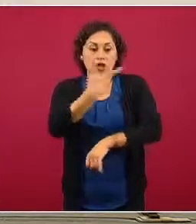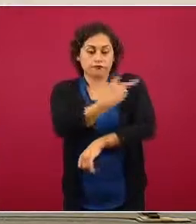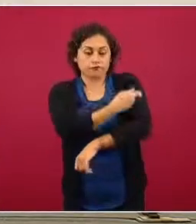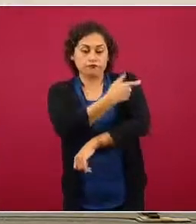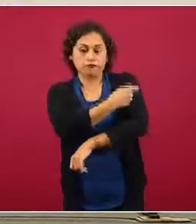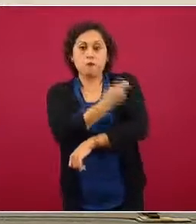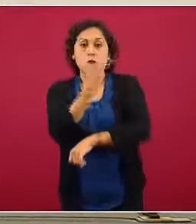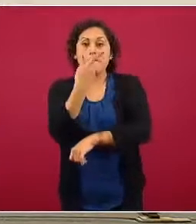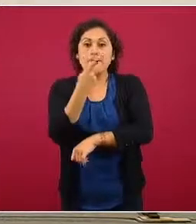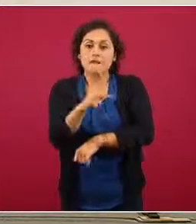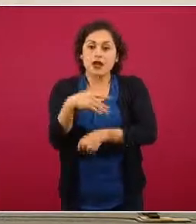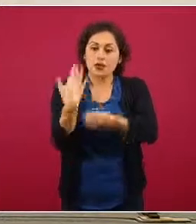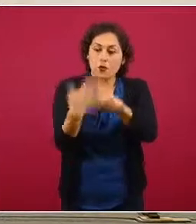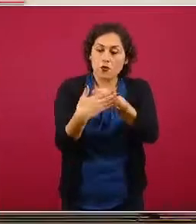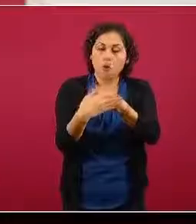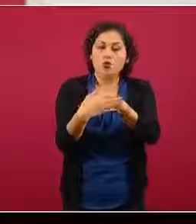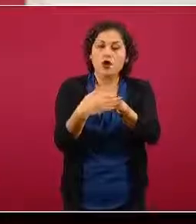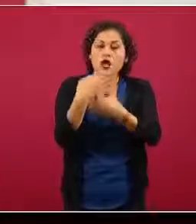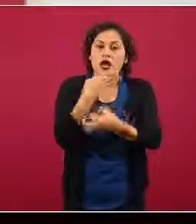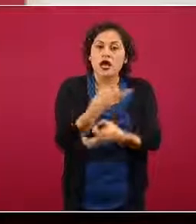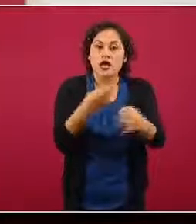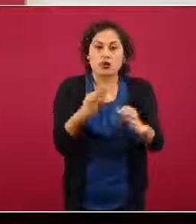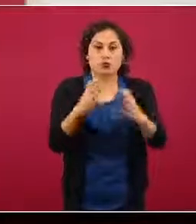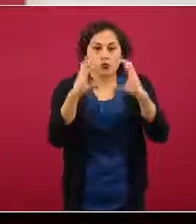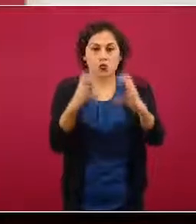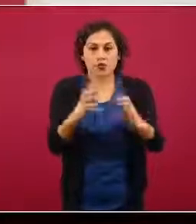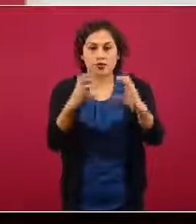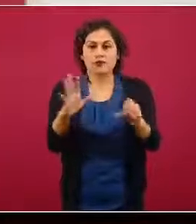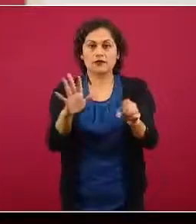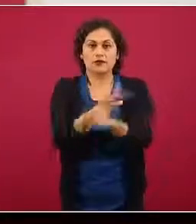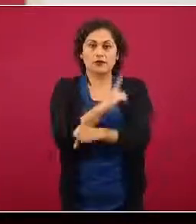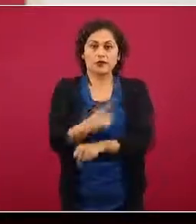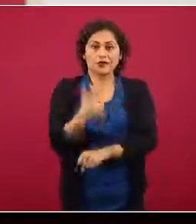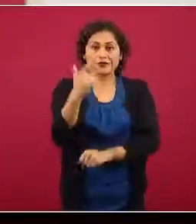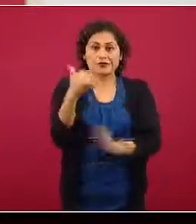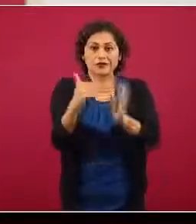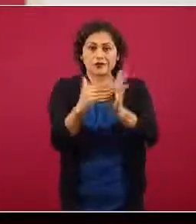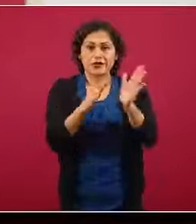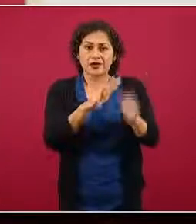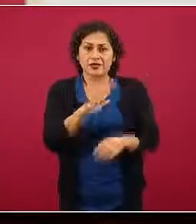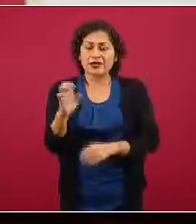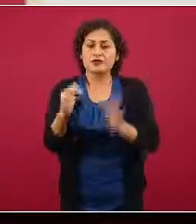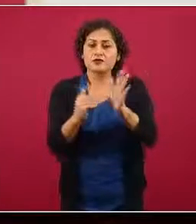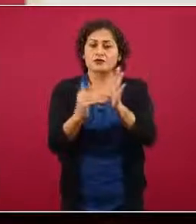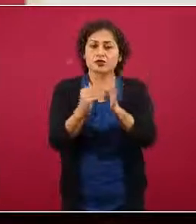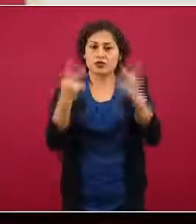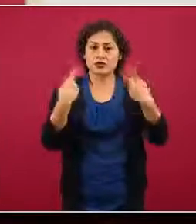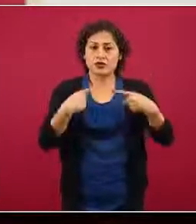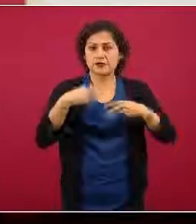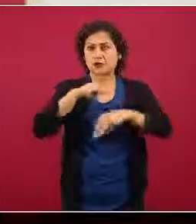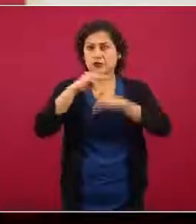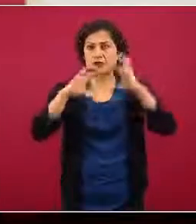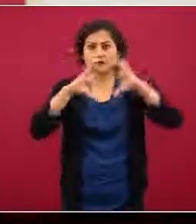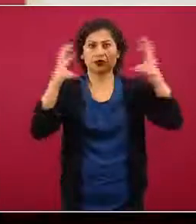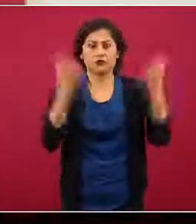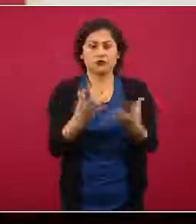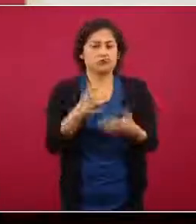no tenemos suficiente vacuna para vacunar a 7.500 millones de personas en todo el mundo. Y